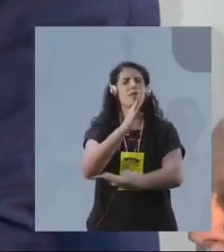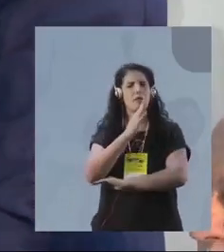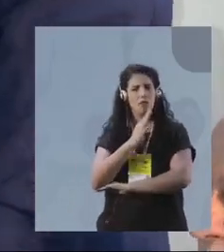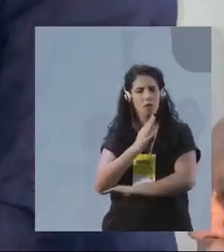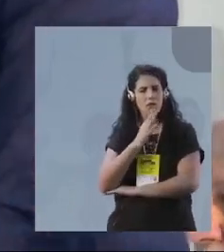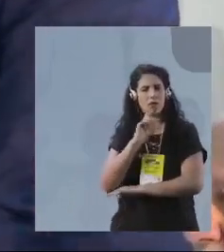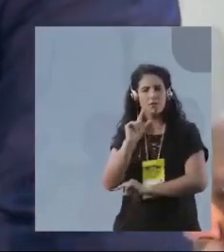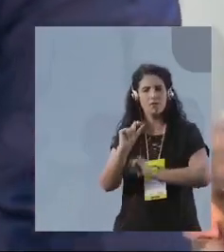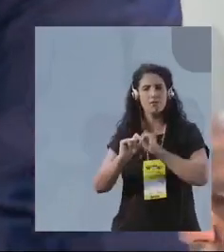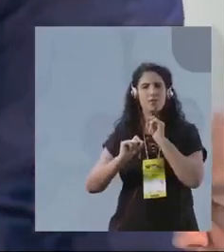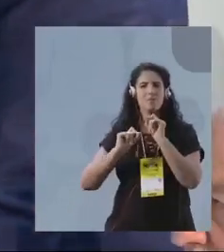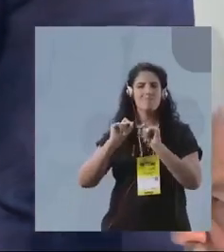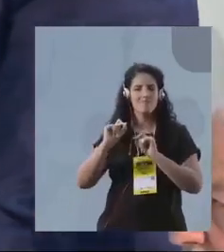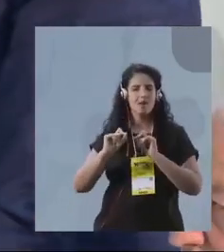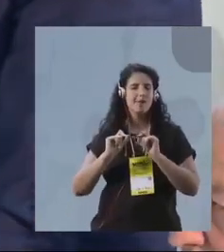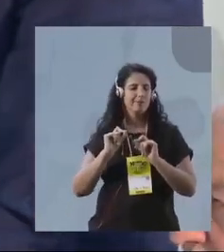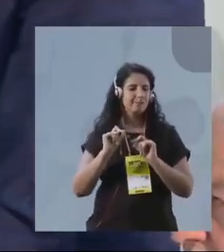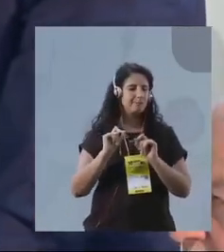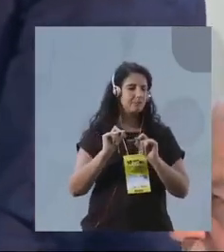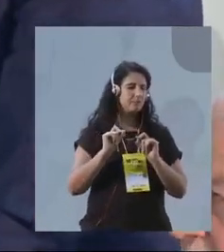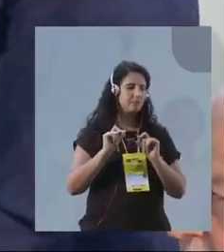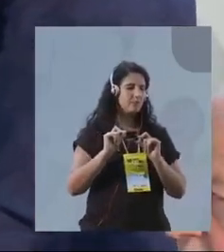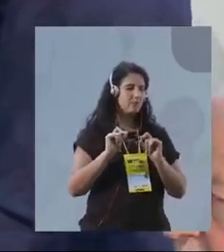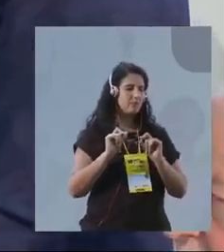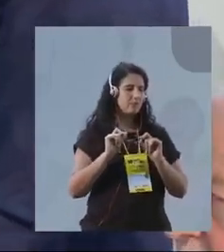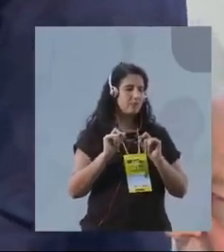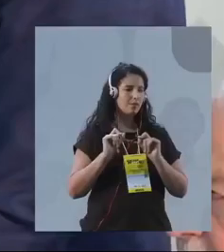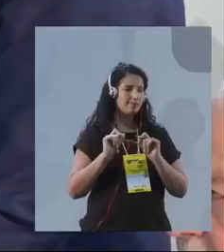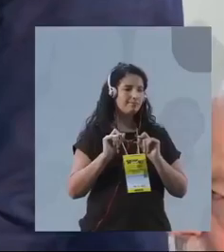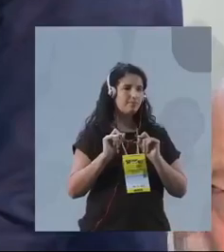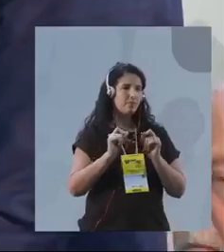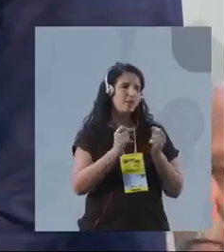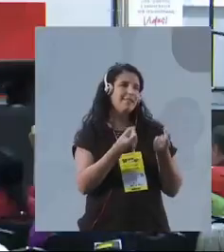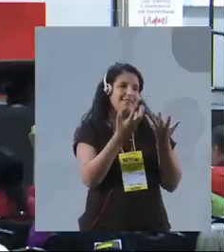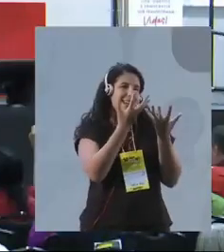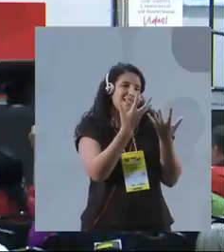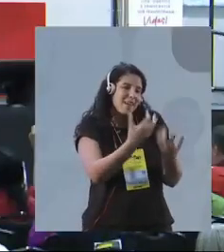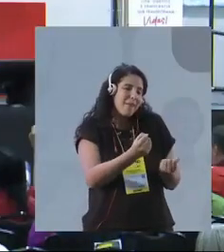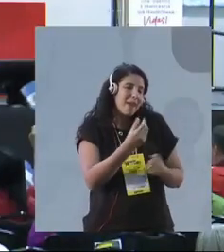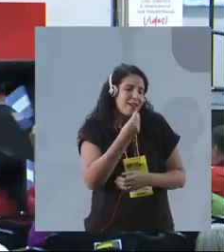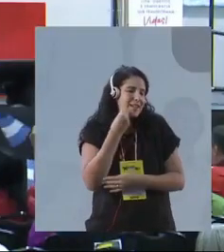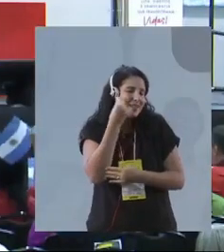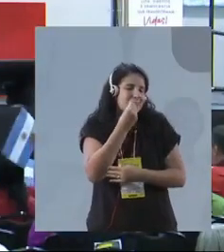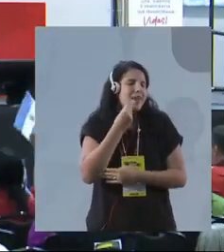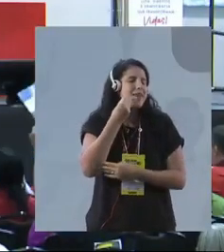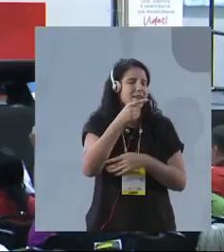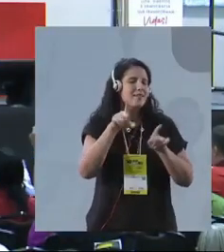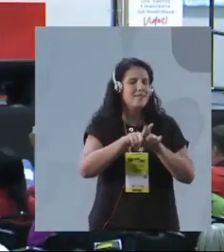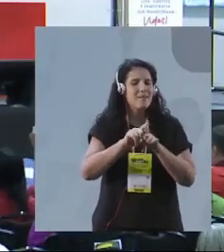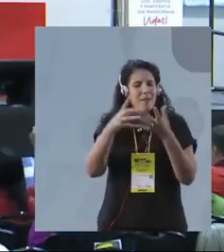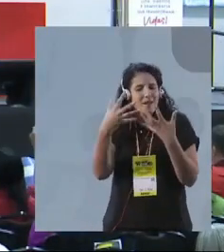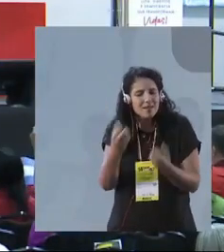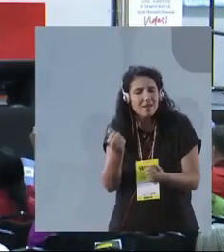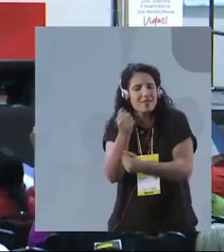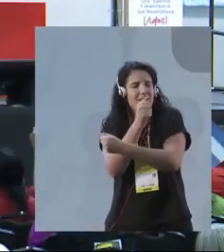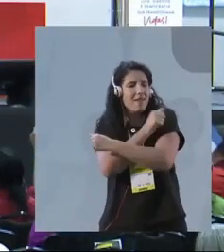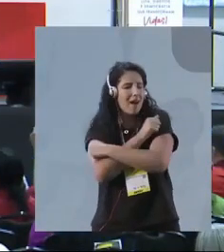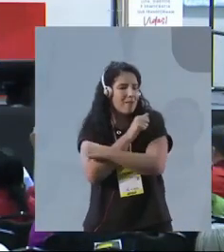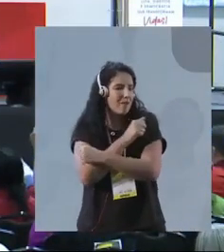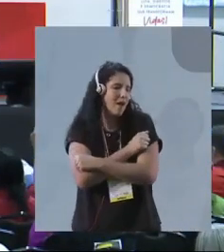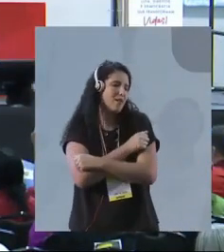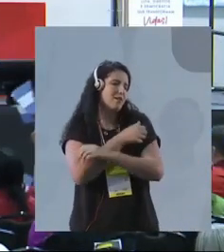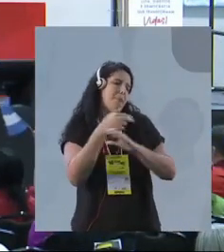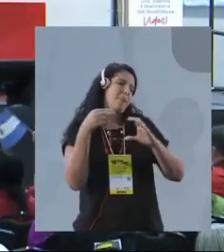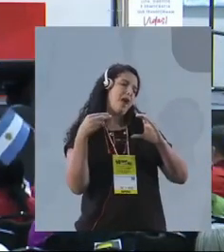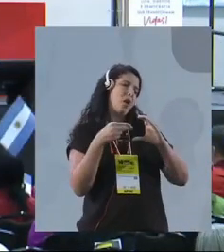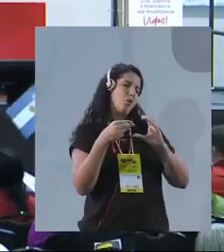heredera de esta experiencia y abraza a la hermana CUT de Brasil en su